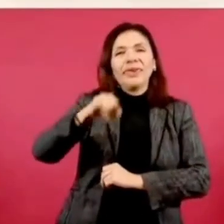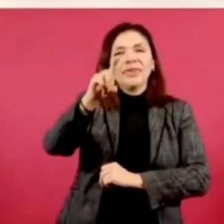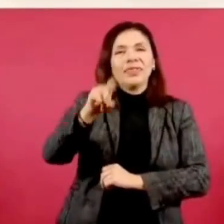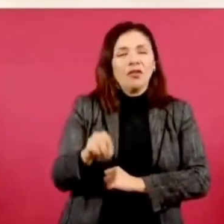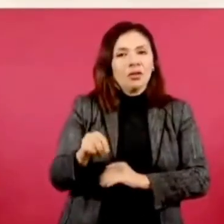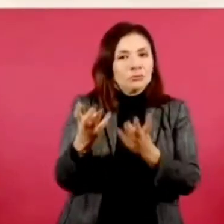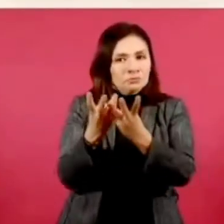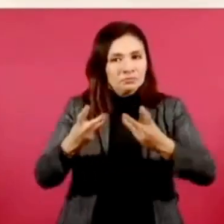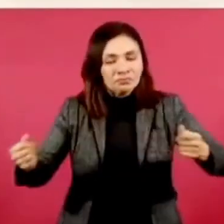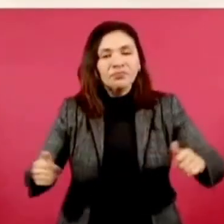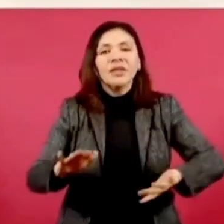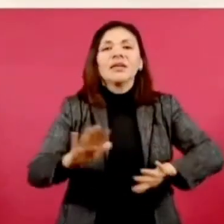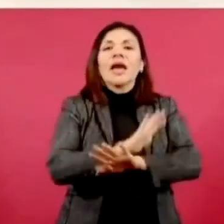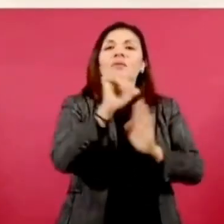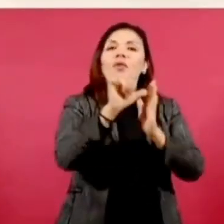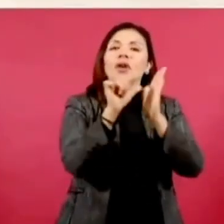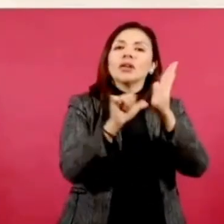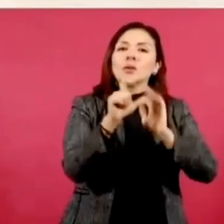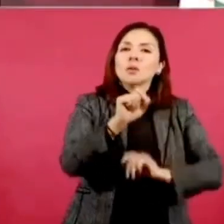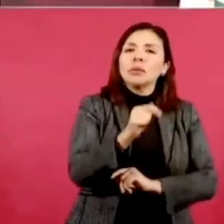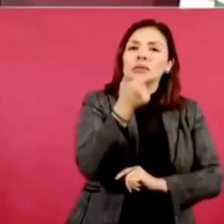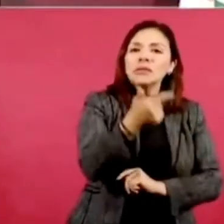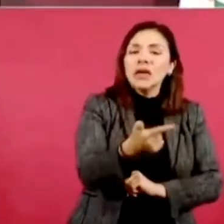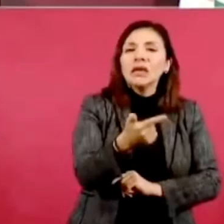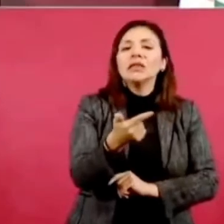reforman el artículo 27,